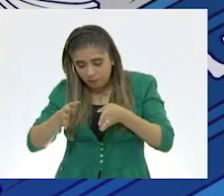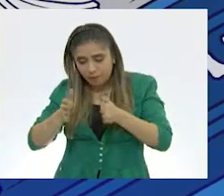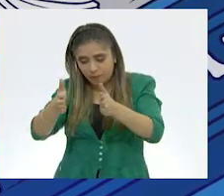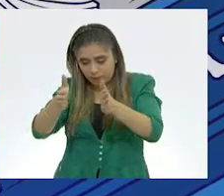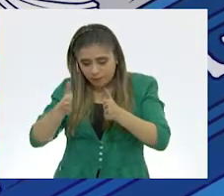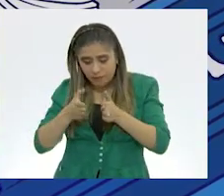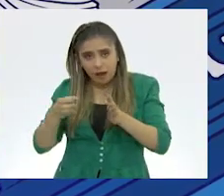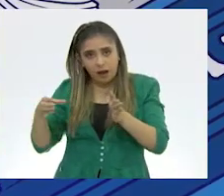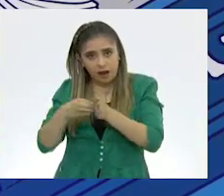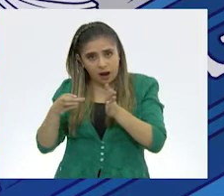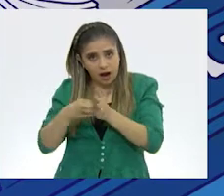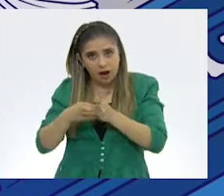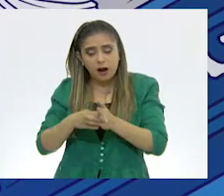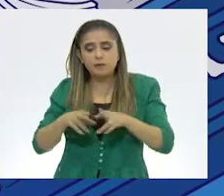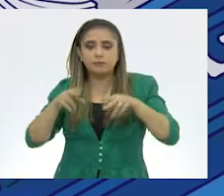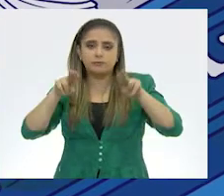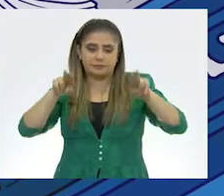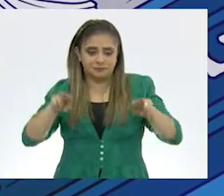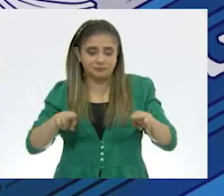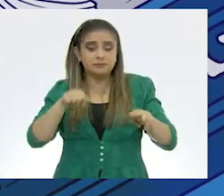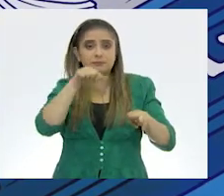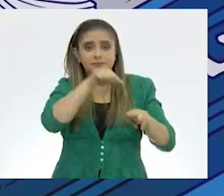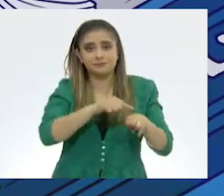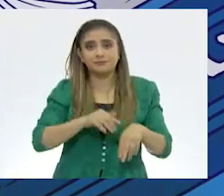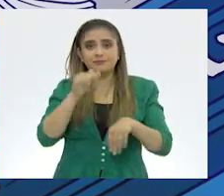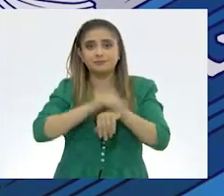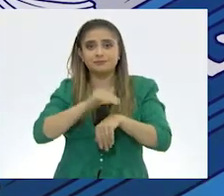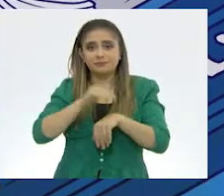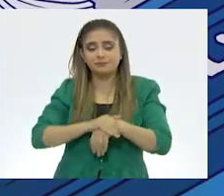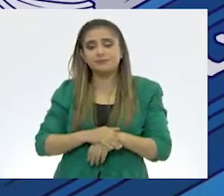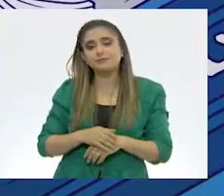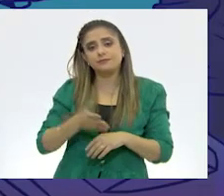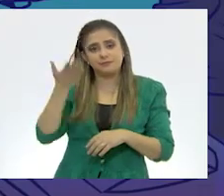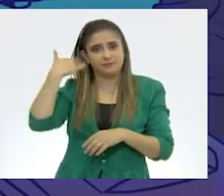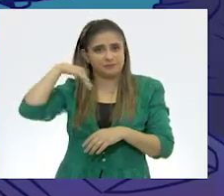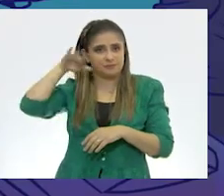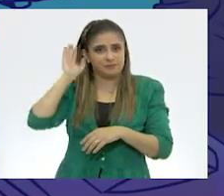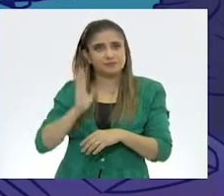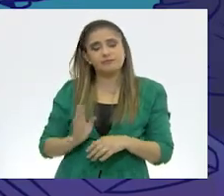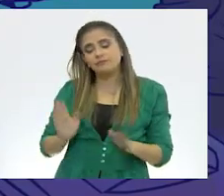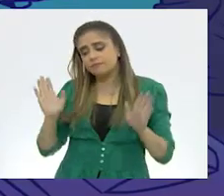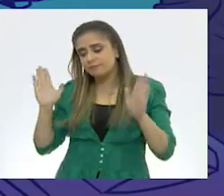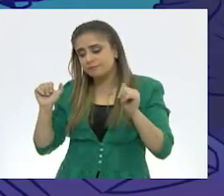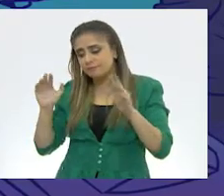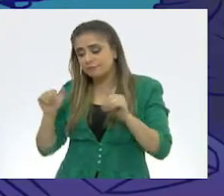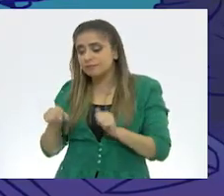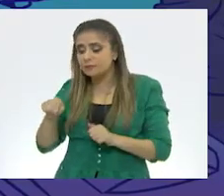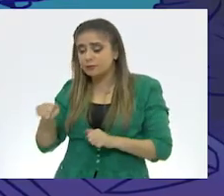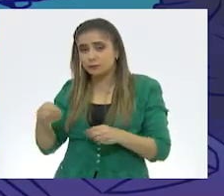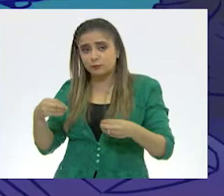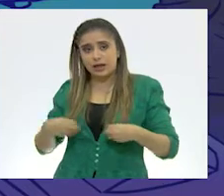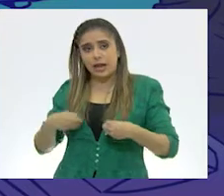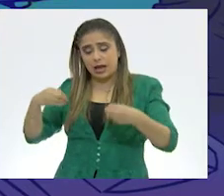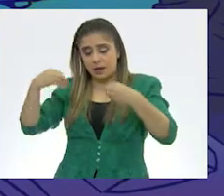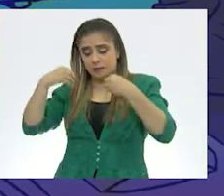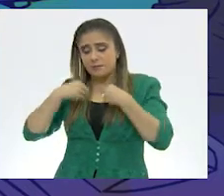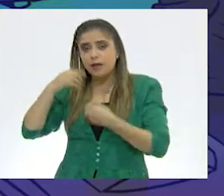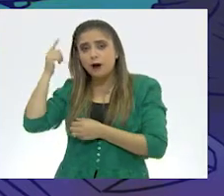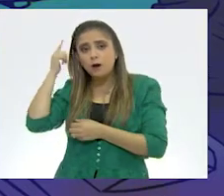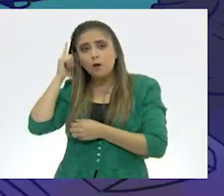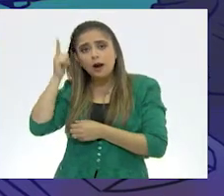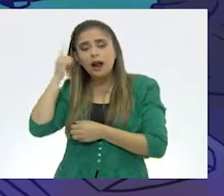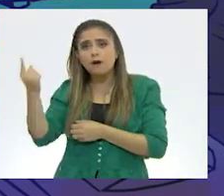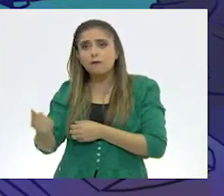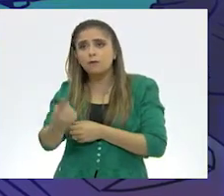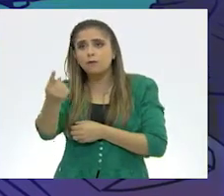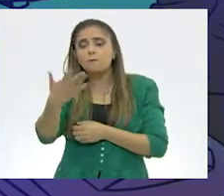un antiguo camarada se despidió de mí de esta forma: que el destino te conceda buena hembra y buena